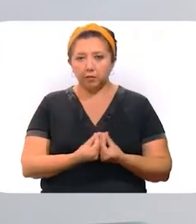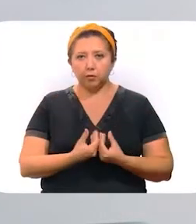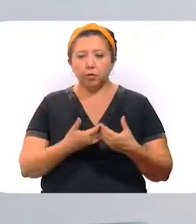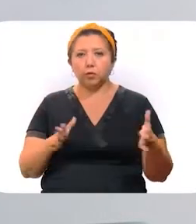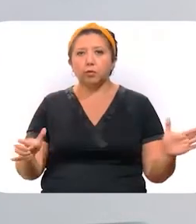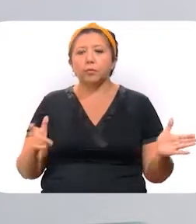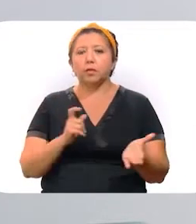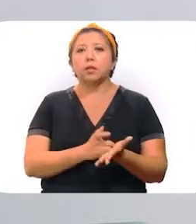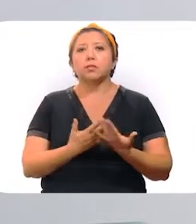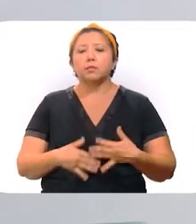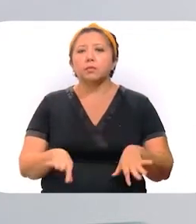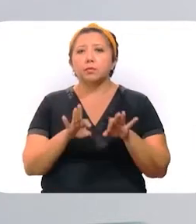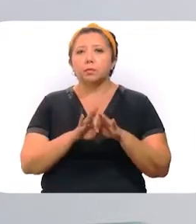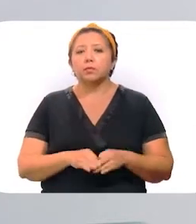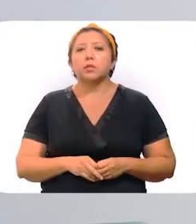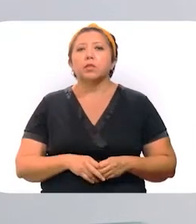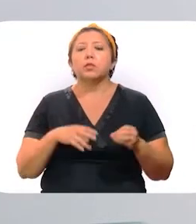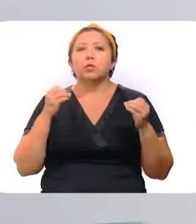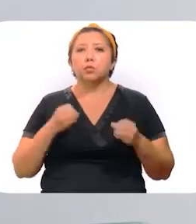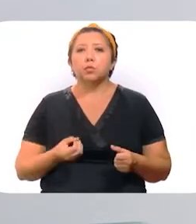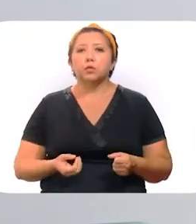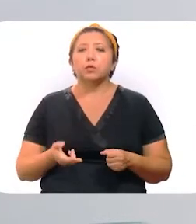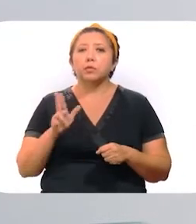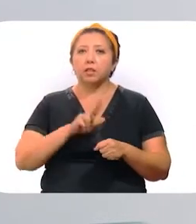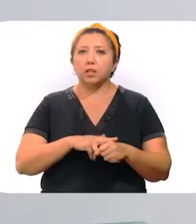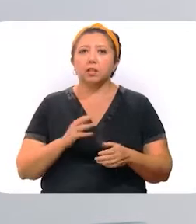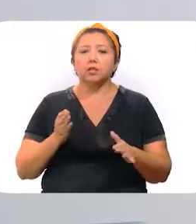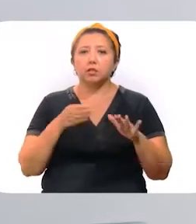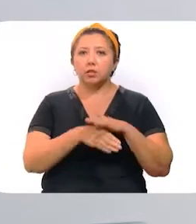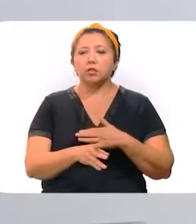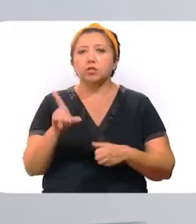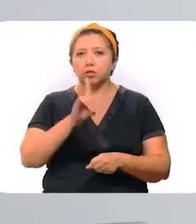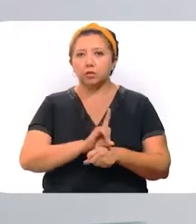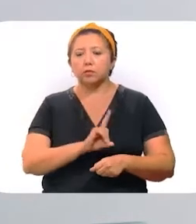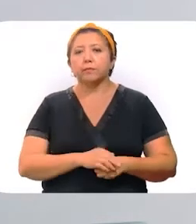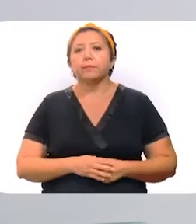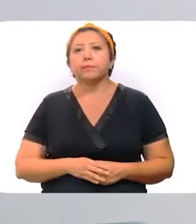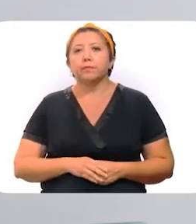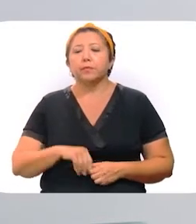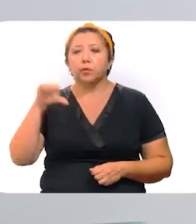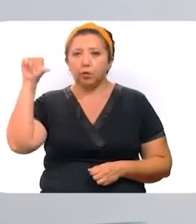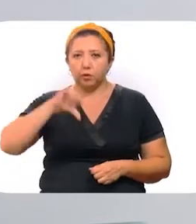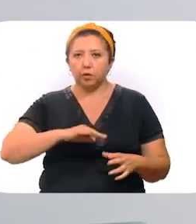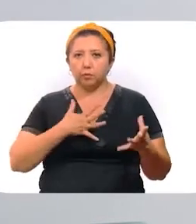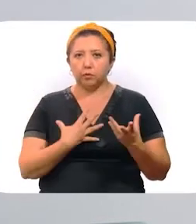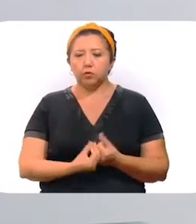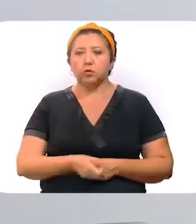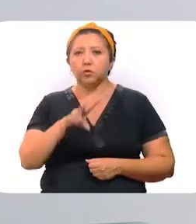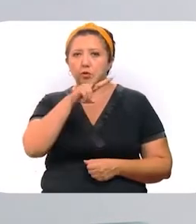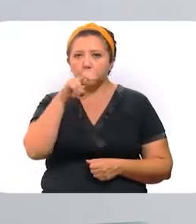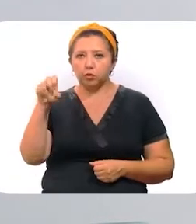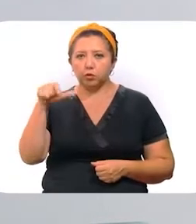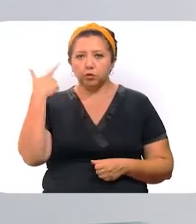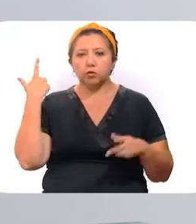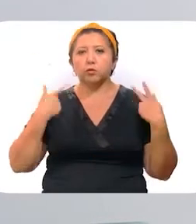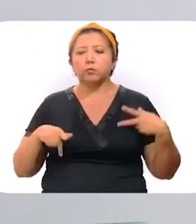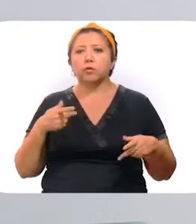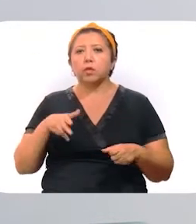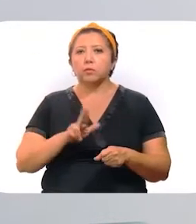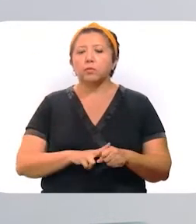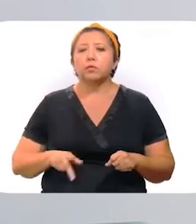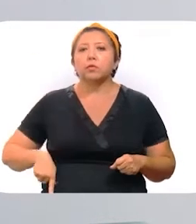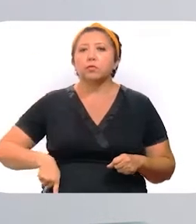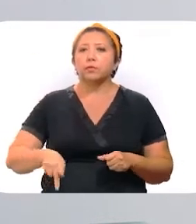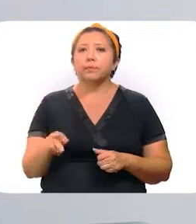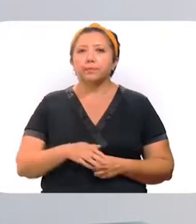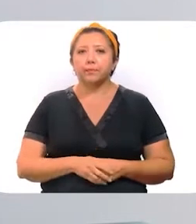en la reapertura económica los datos más importantes son la ocupación hospitalaria y los ingresos diarios. El día de hoy tenemos 212 pacientes en